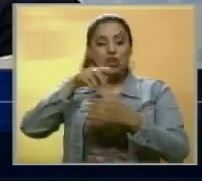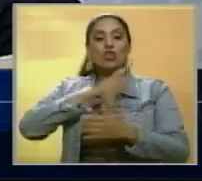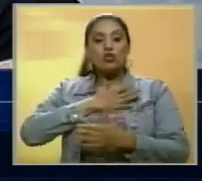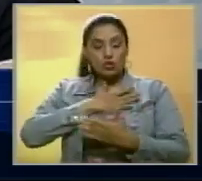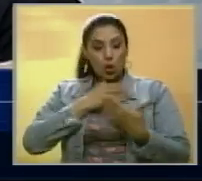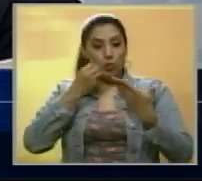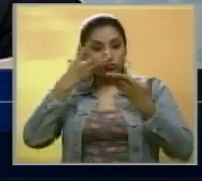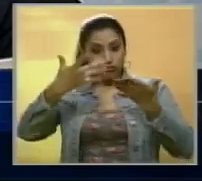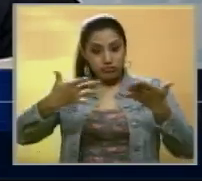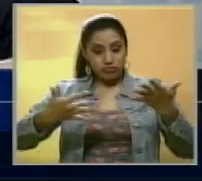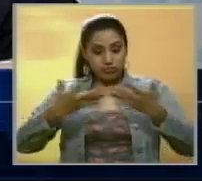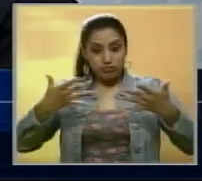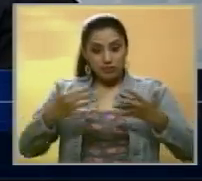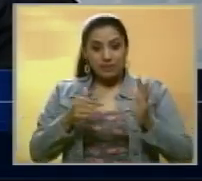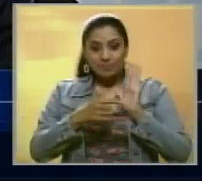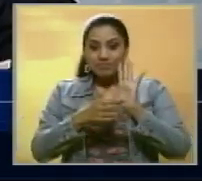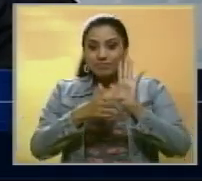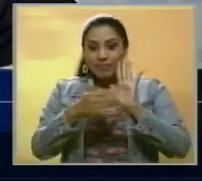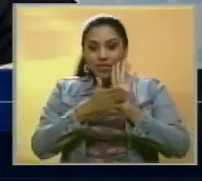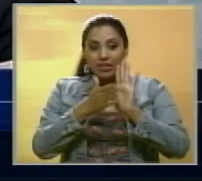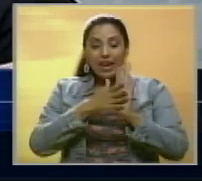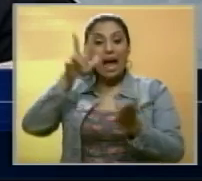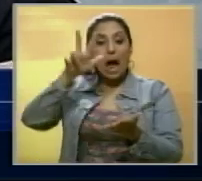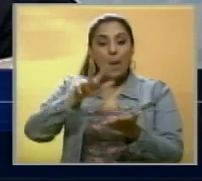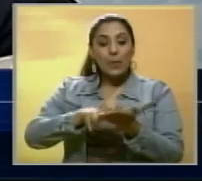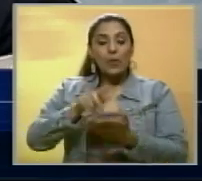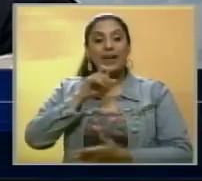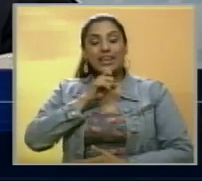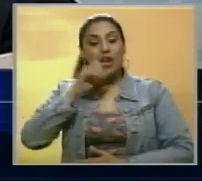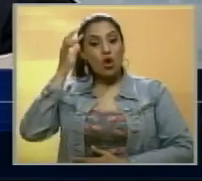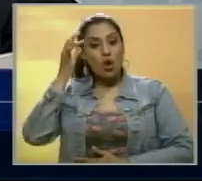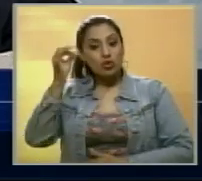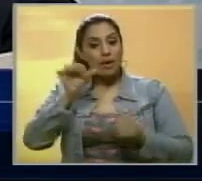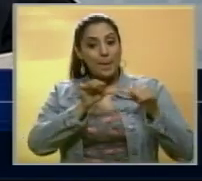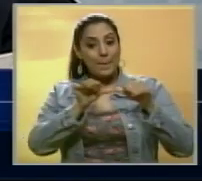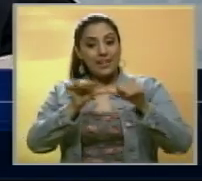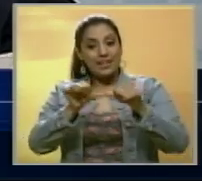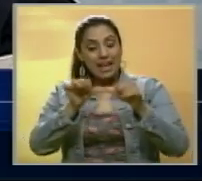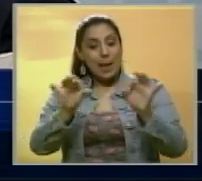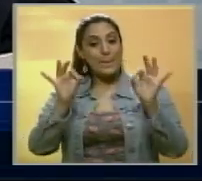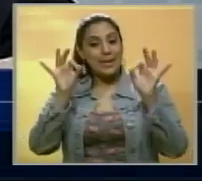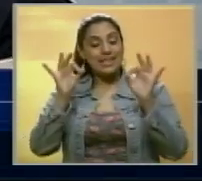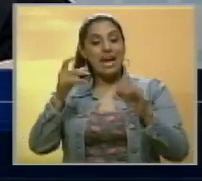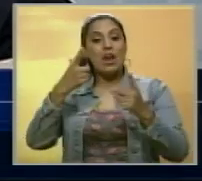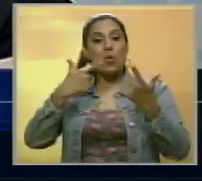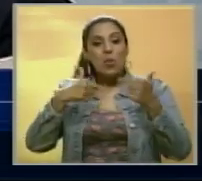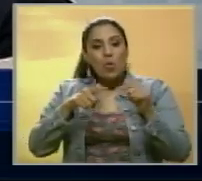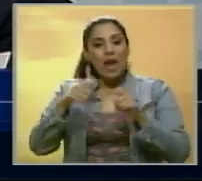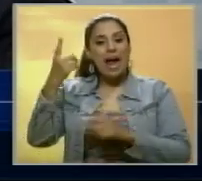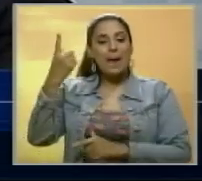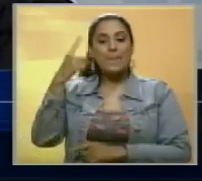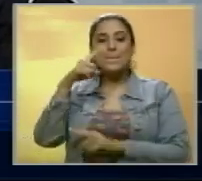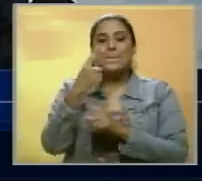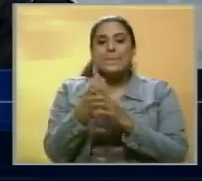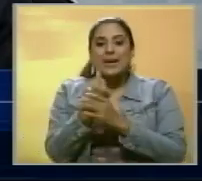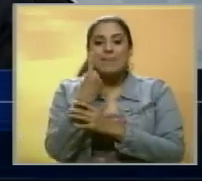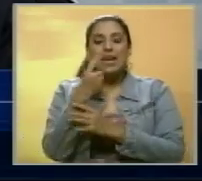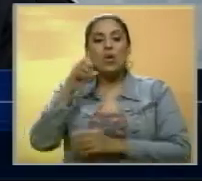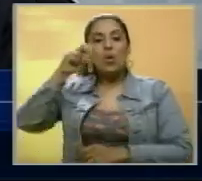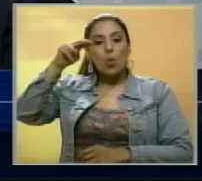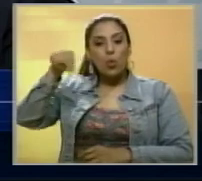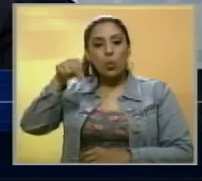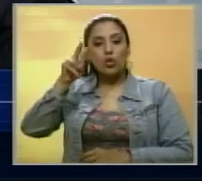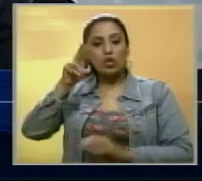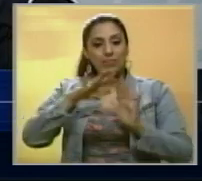la declaración del Consejo Permanente, aprobada por el Consejo Permanente en la sesión extraordinaria celebrada el 1 de junio